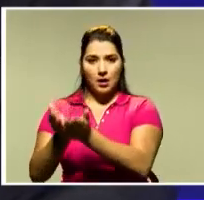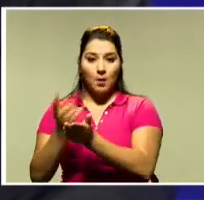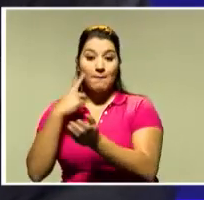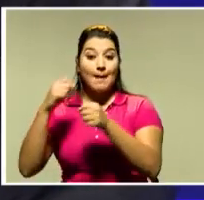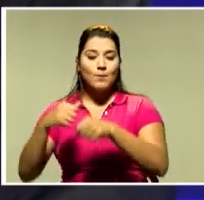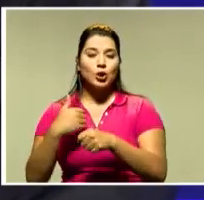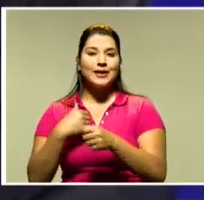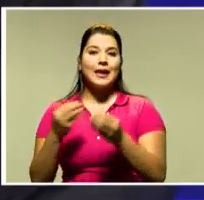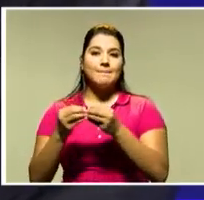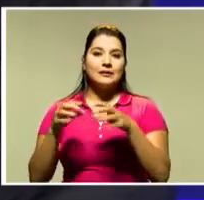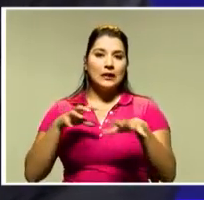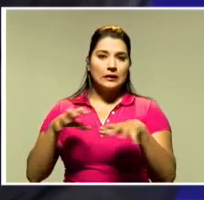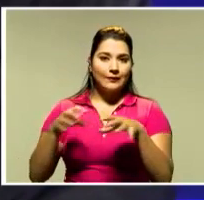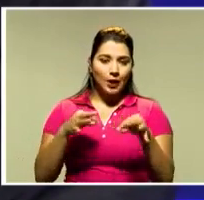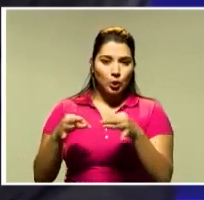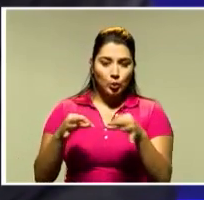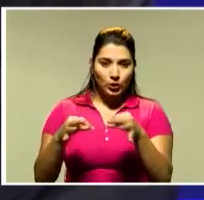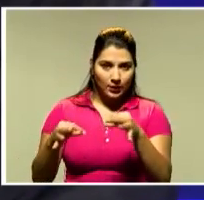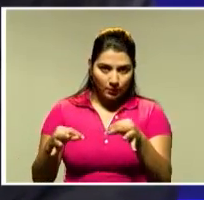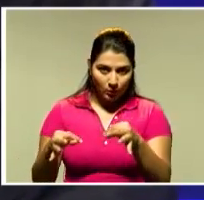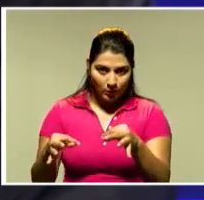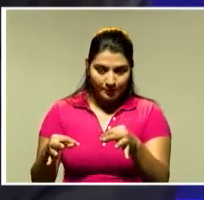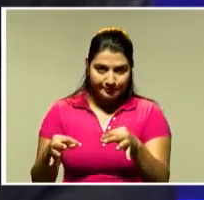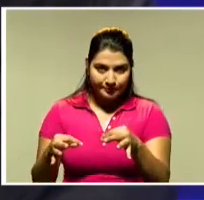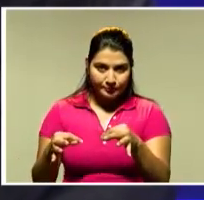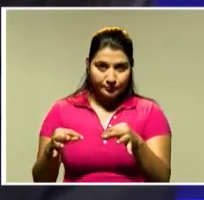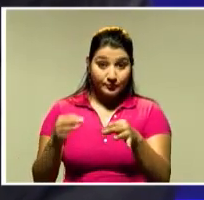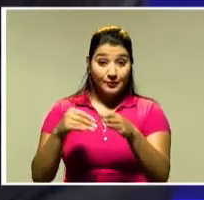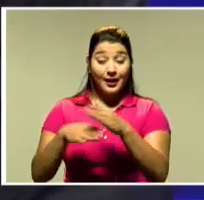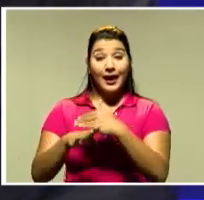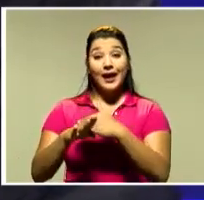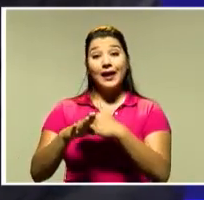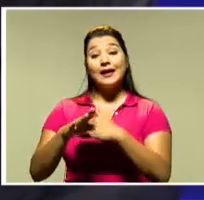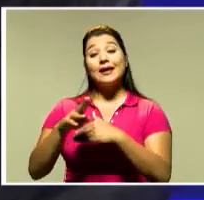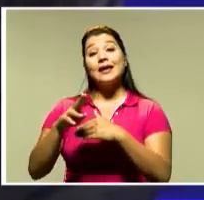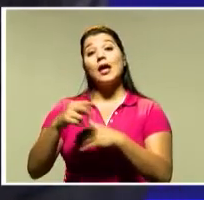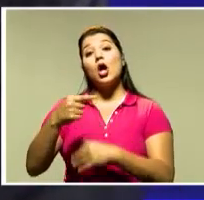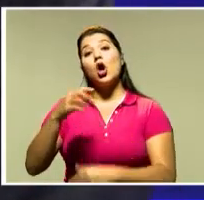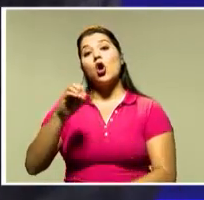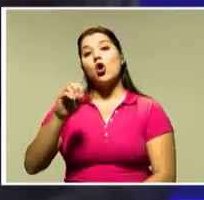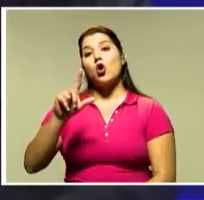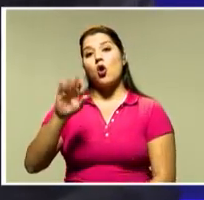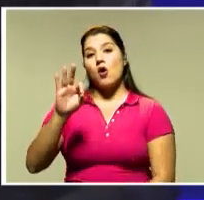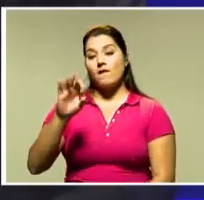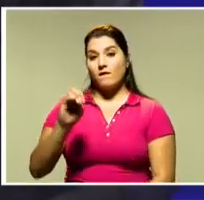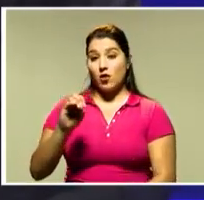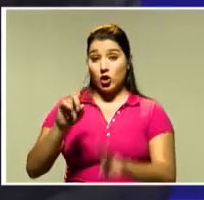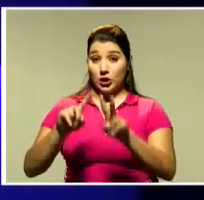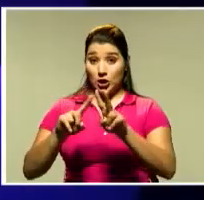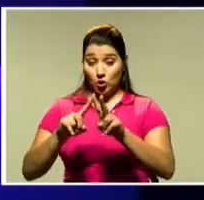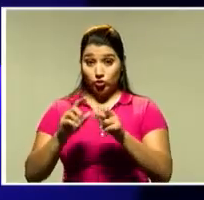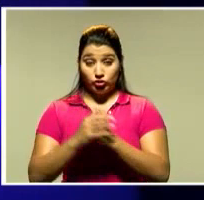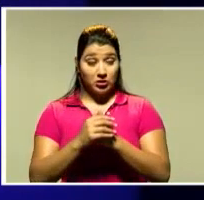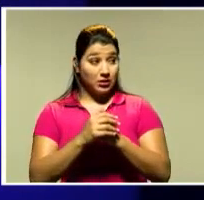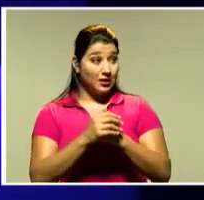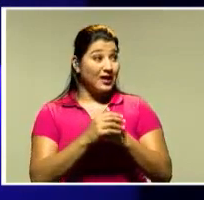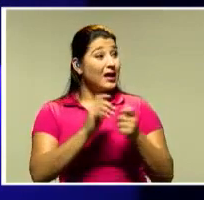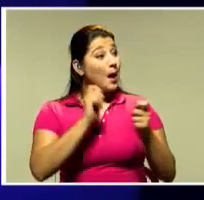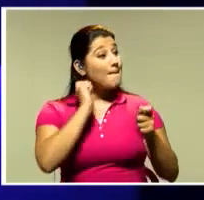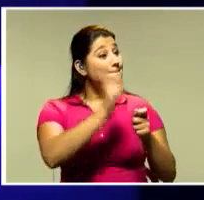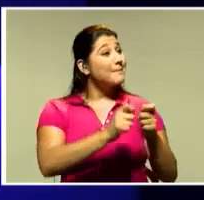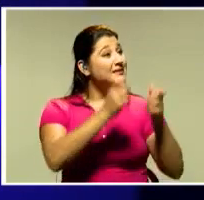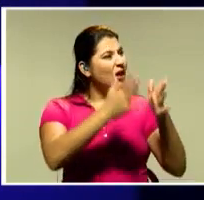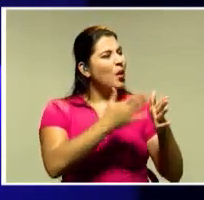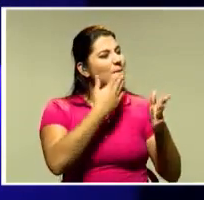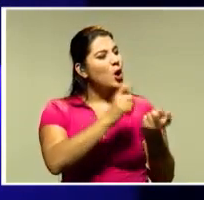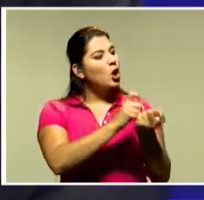turismo de pequeña escala en el Golfo de Nicoya. Me ha parecido... Reconvertir pescadores